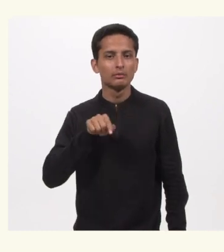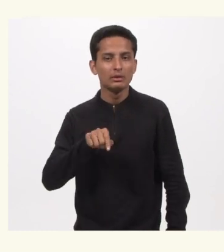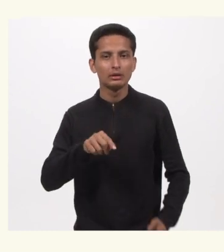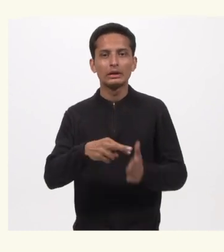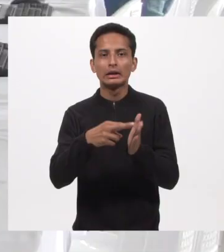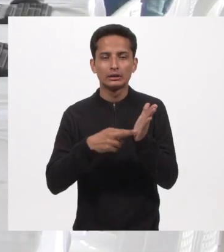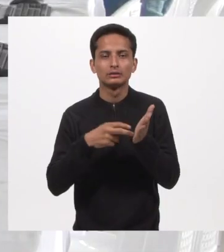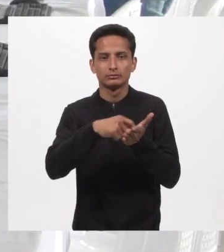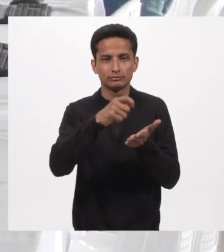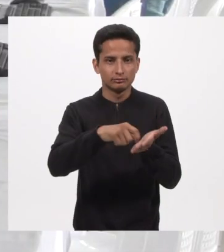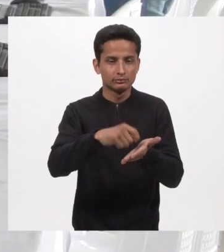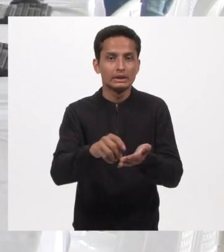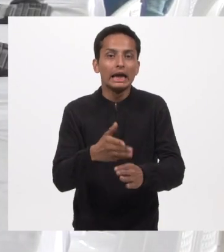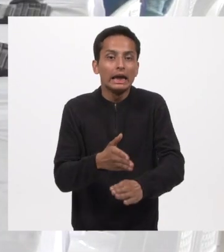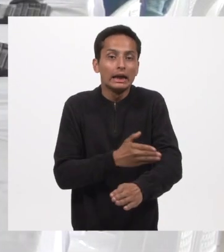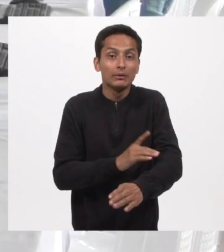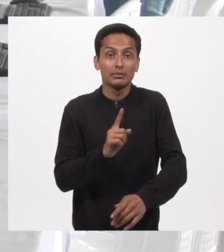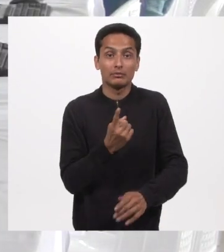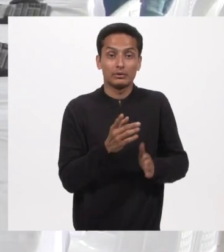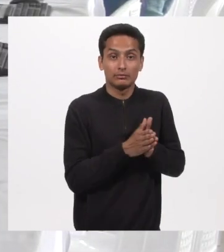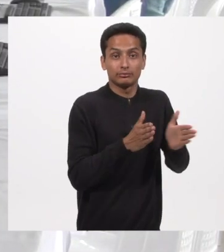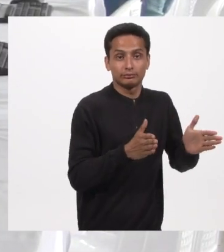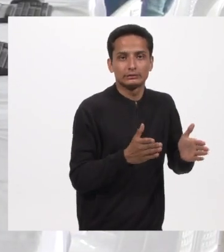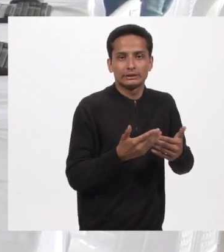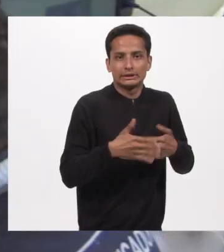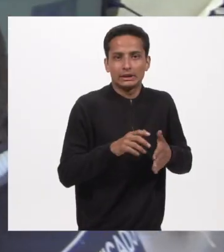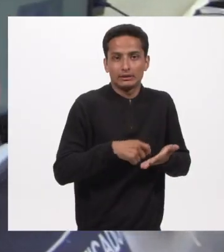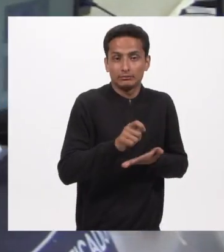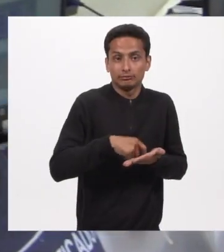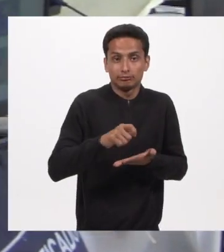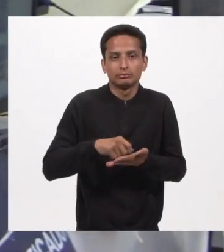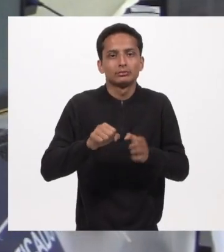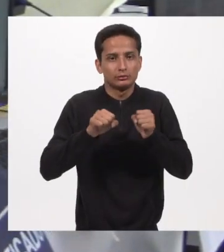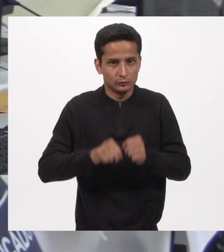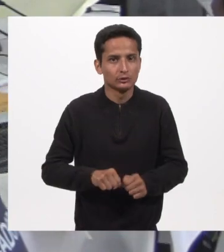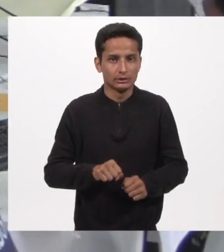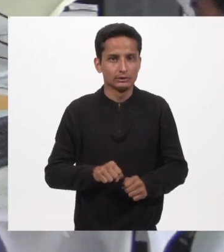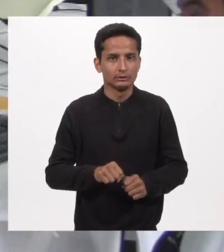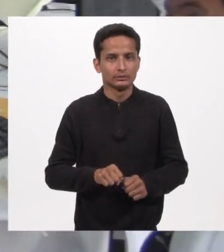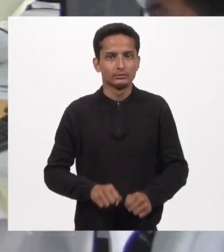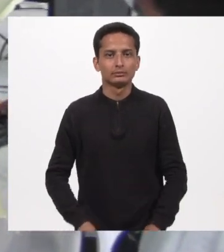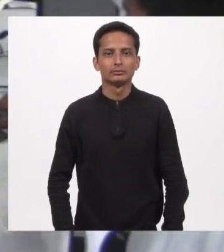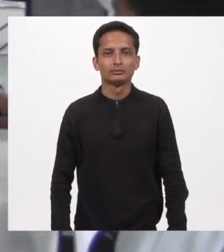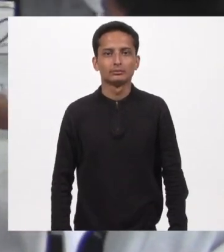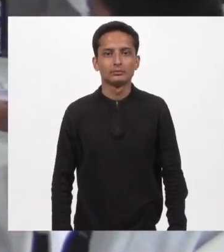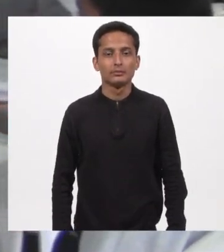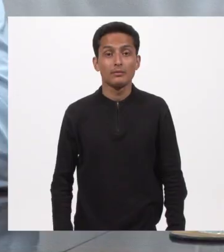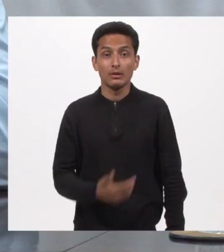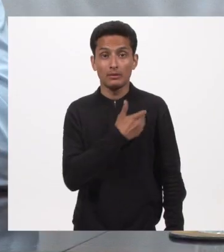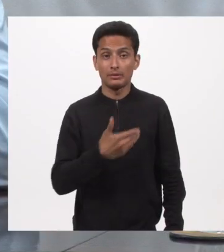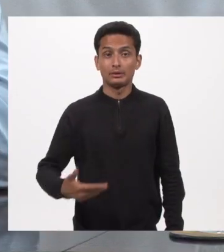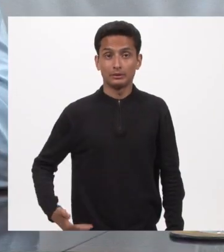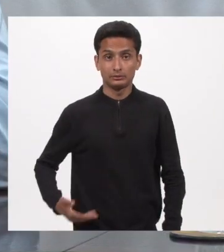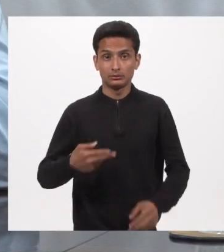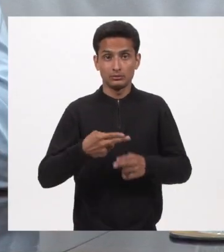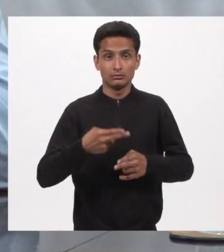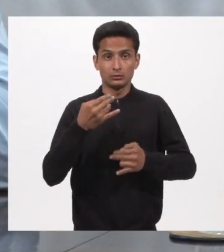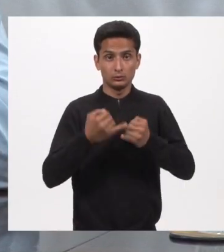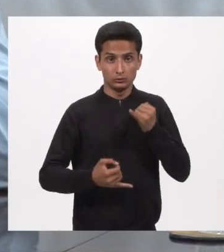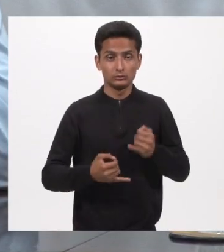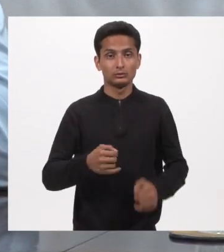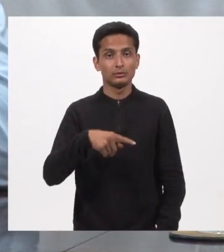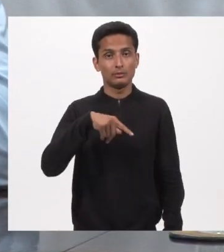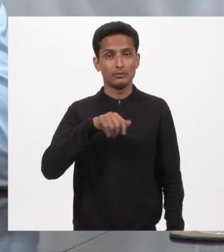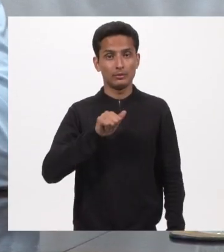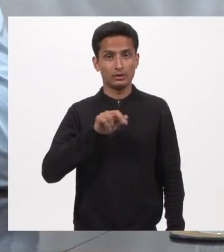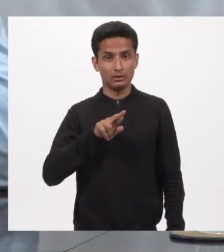599.103 registros válidos que pasaron la fase de indexación y verificación de indexación. El presidente del